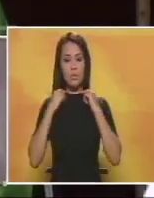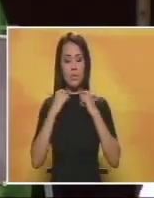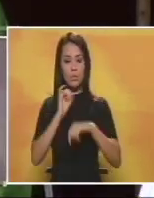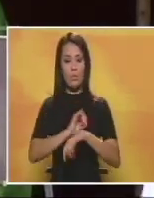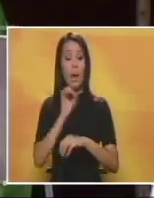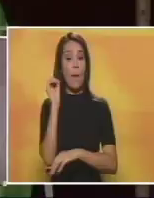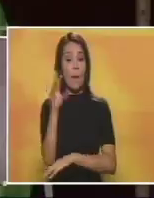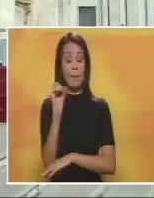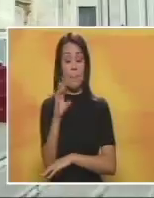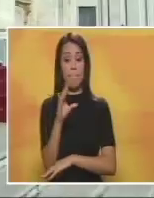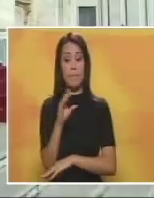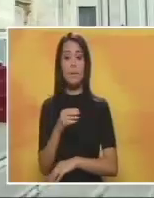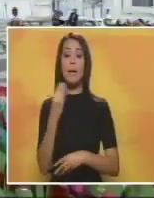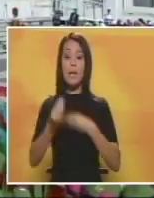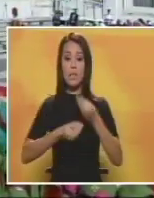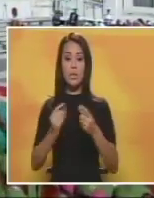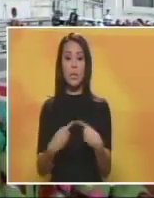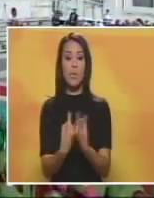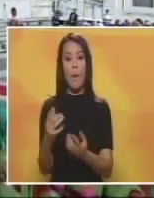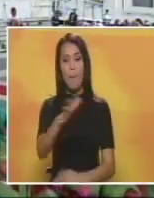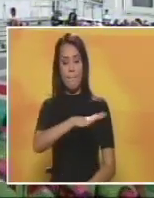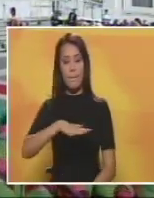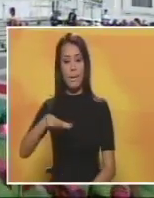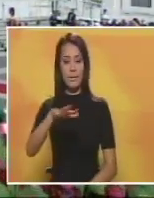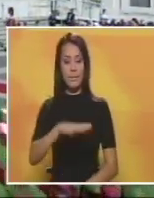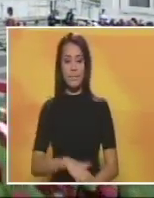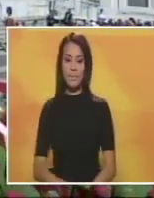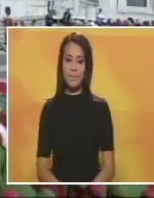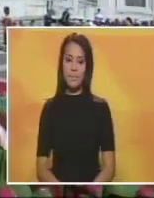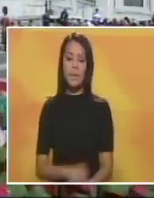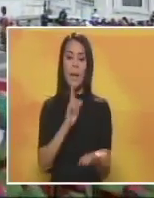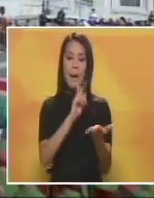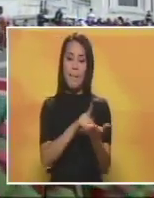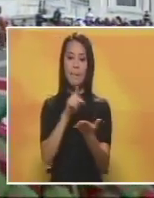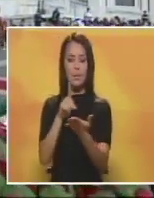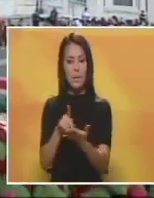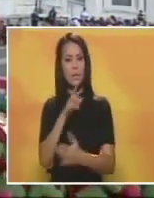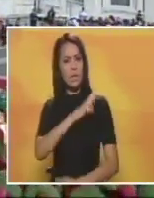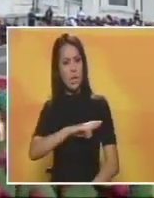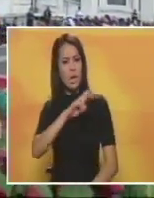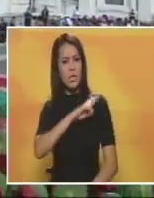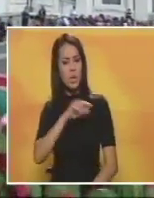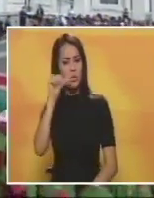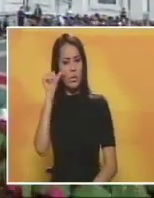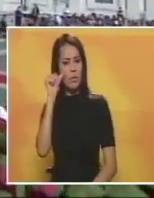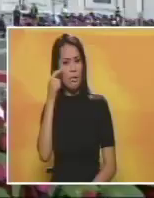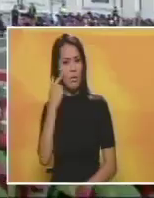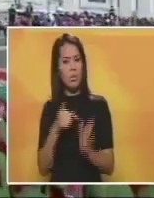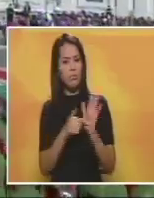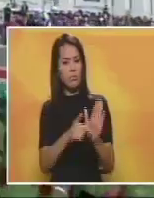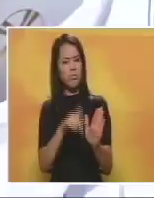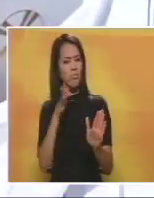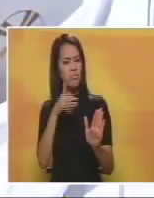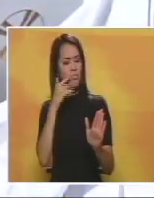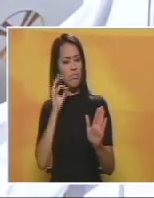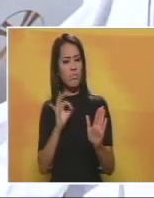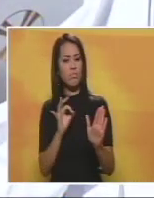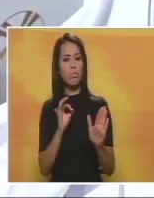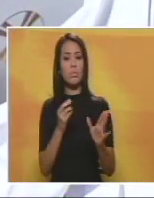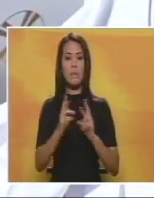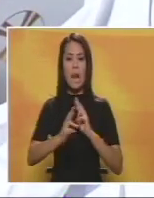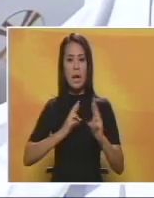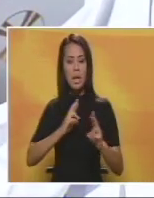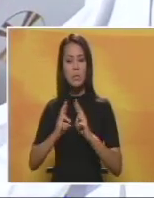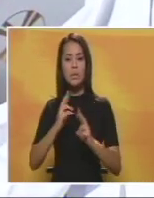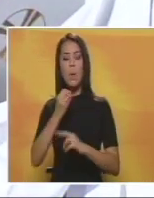conocida como Sínodo, que se realiza en la Plaza de San Pedro. La presencia de los religiosos asiáticos es una señal de la distensión en las